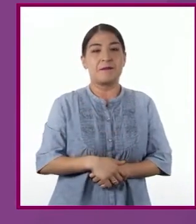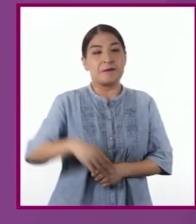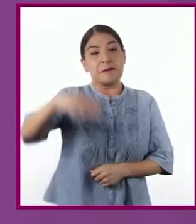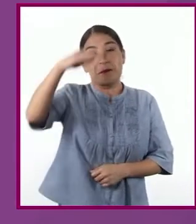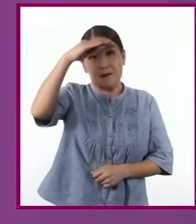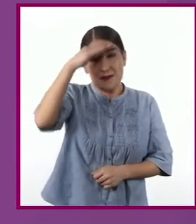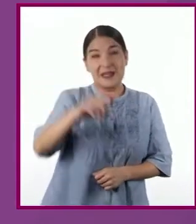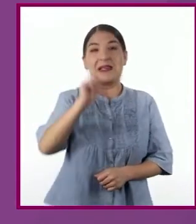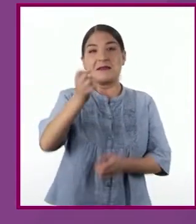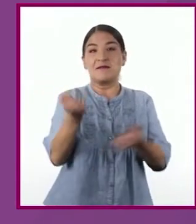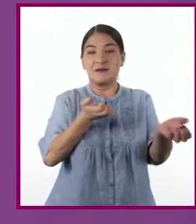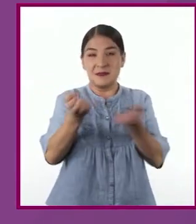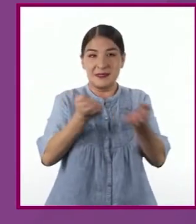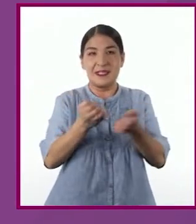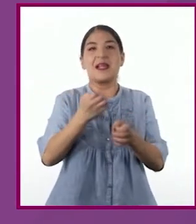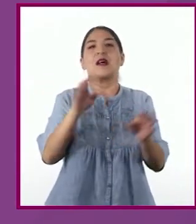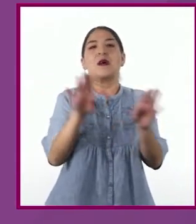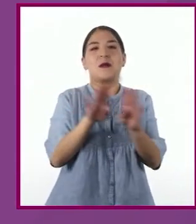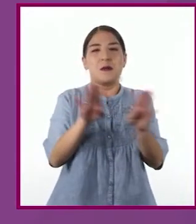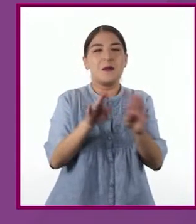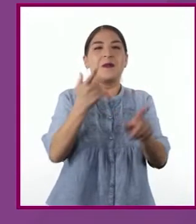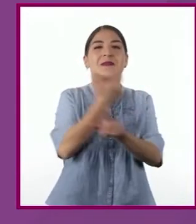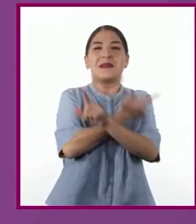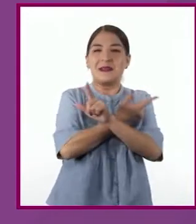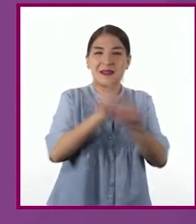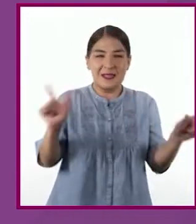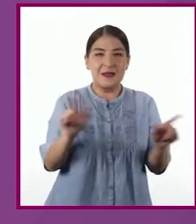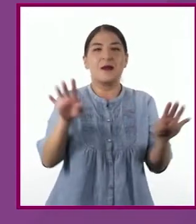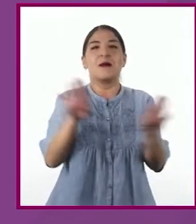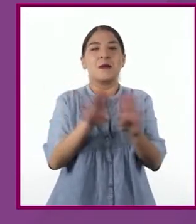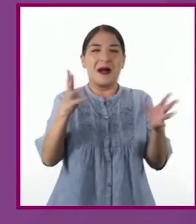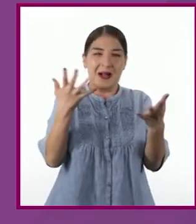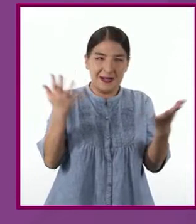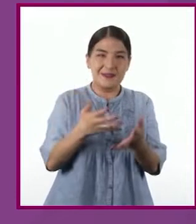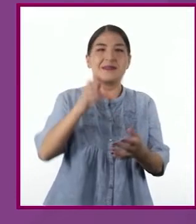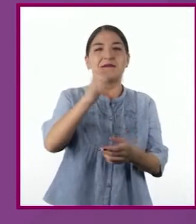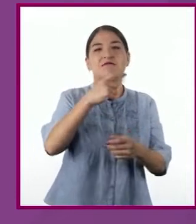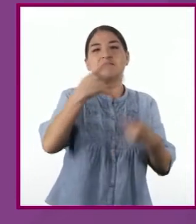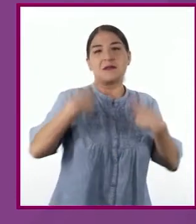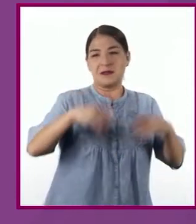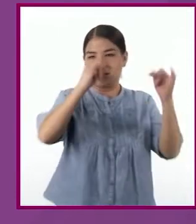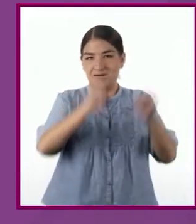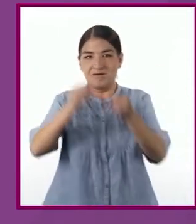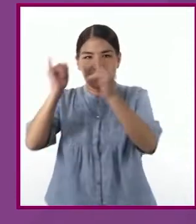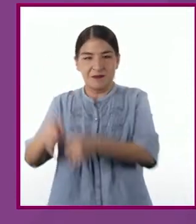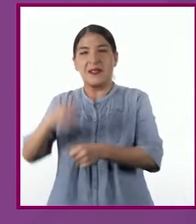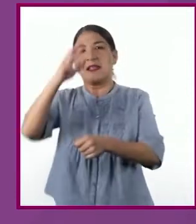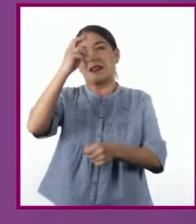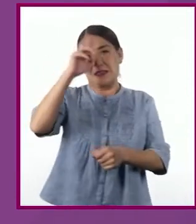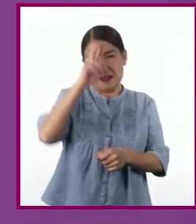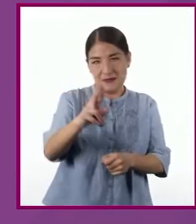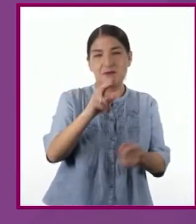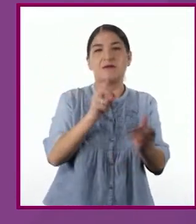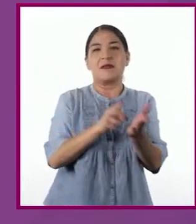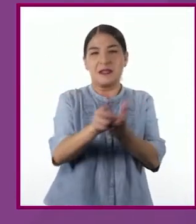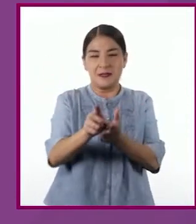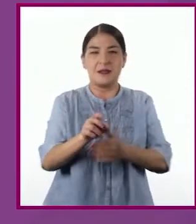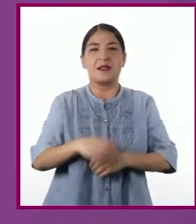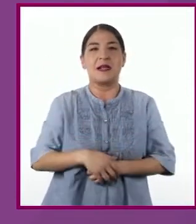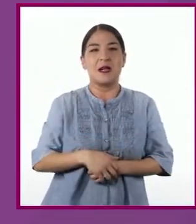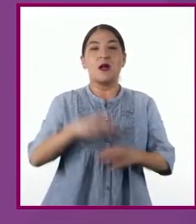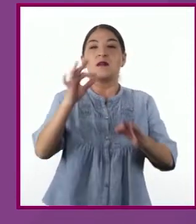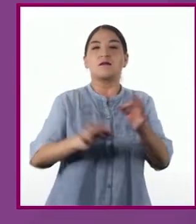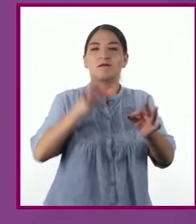considerar que el ejercicio de las libertades debe basarse en la dignidad de las personas y el respeto a los derechos. Asumir